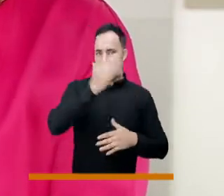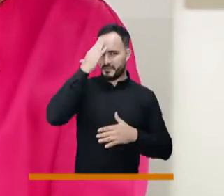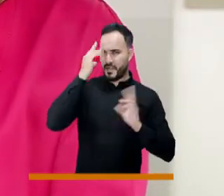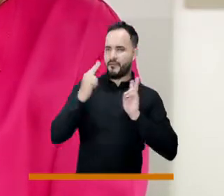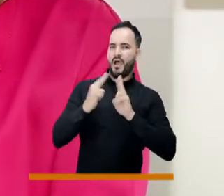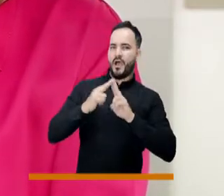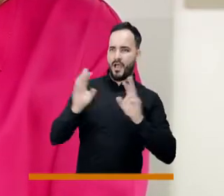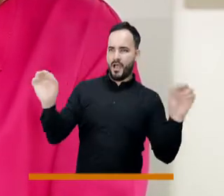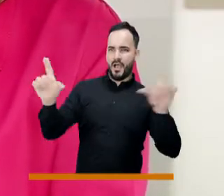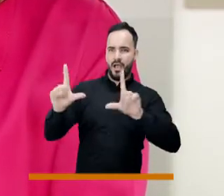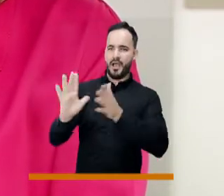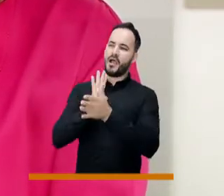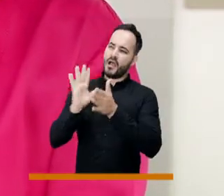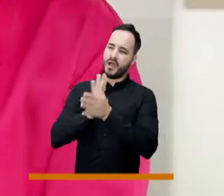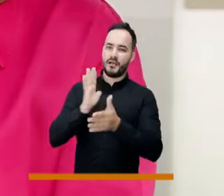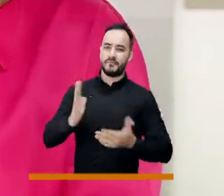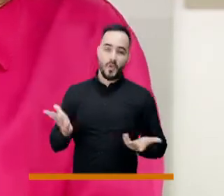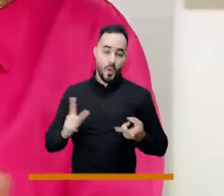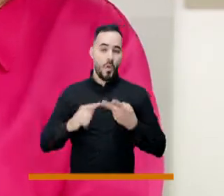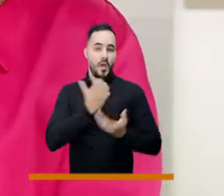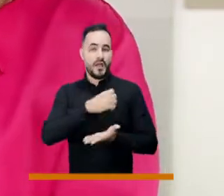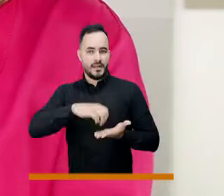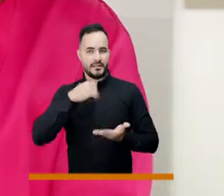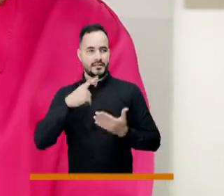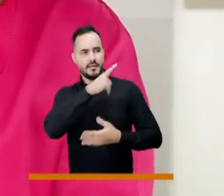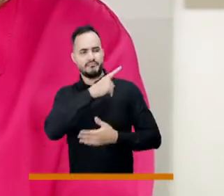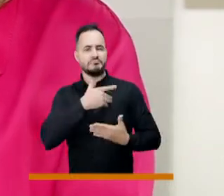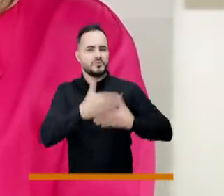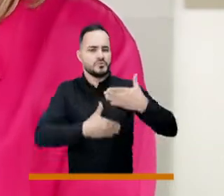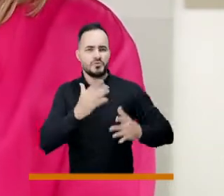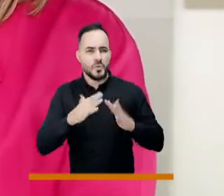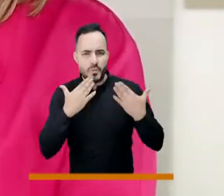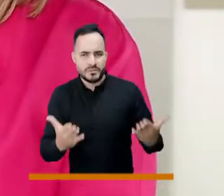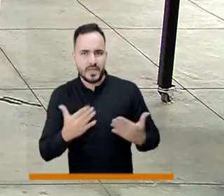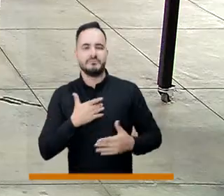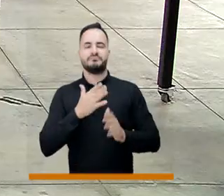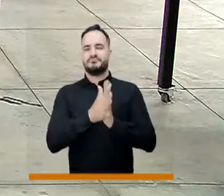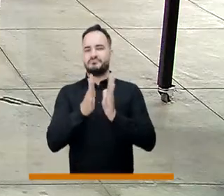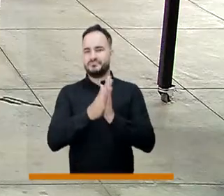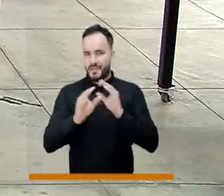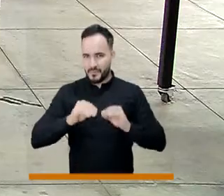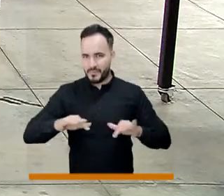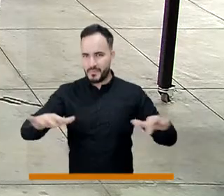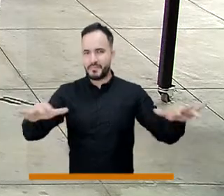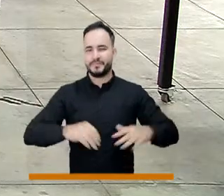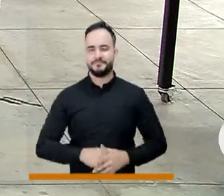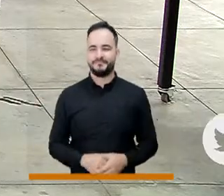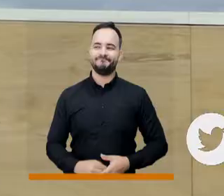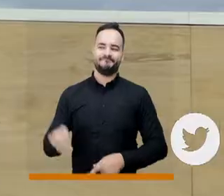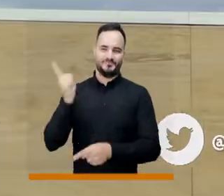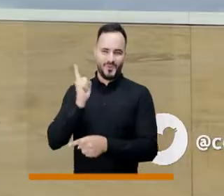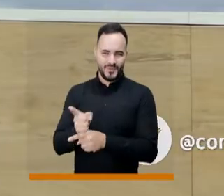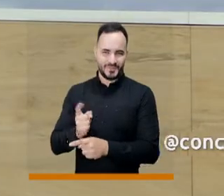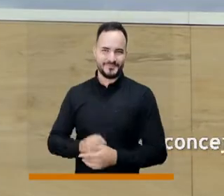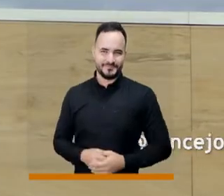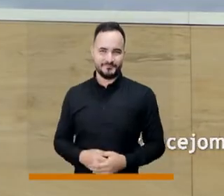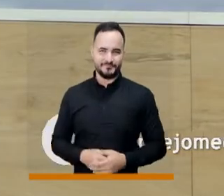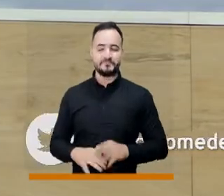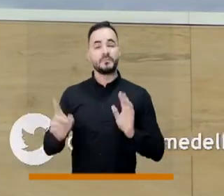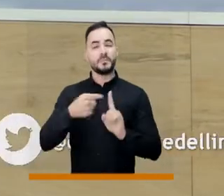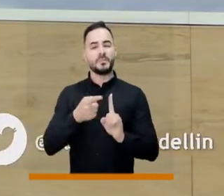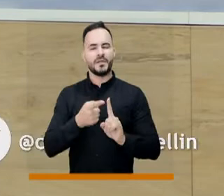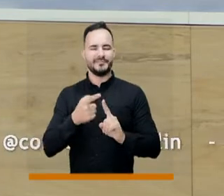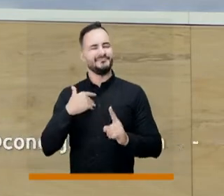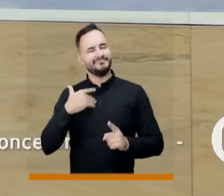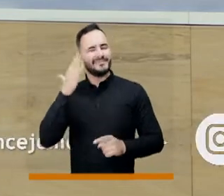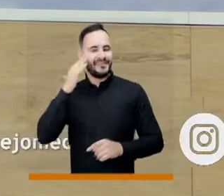de los concejales y concejalas y a iniciativa de la Administración Municipal, por supuesto. Así es, doctora Aura, y lo primero pues que queremos